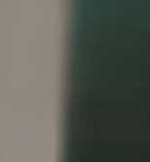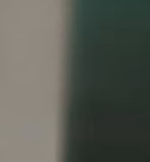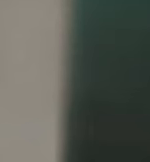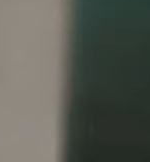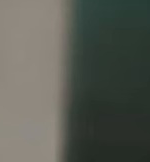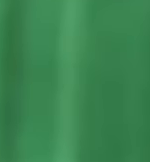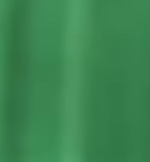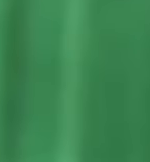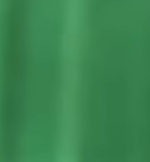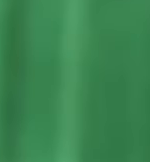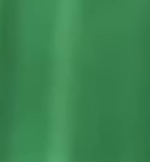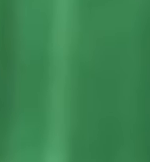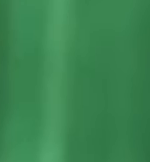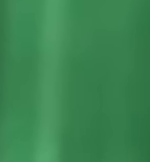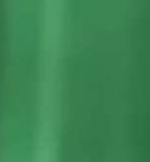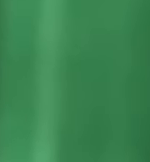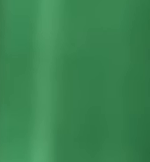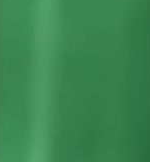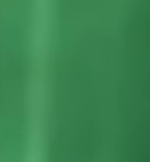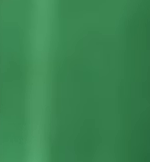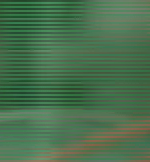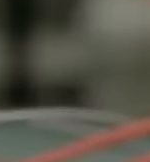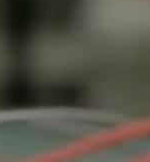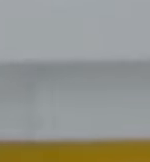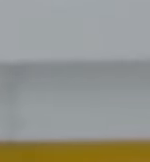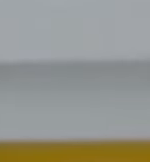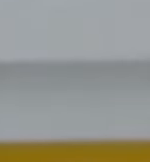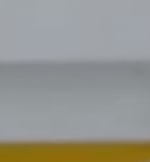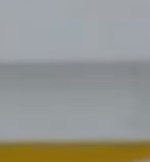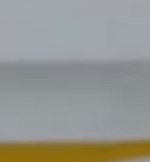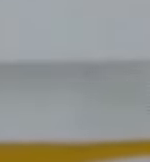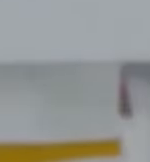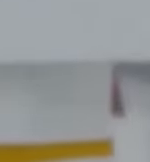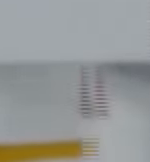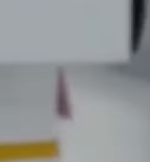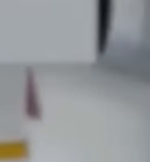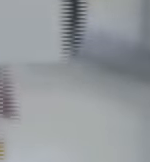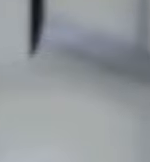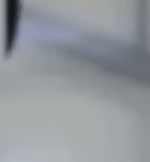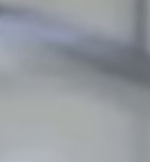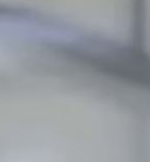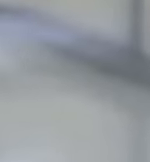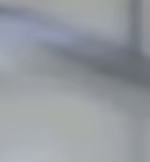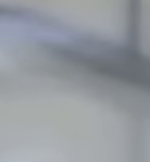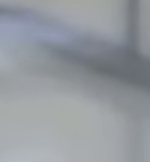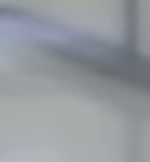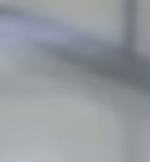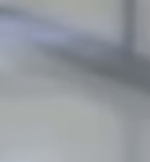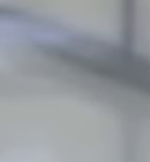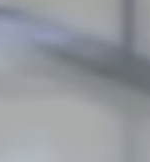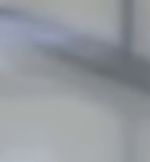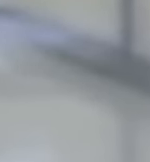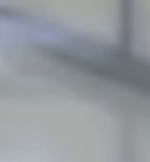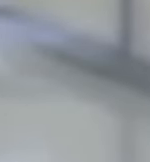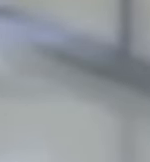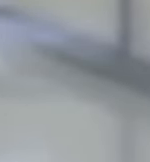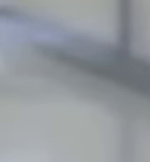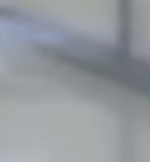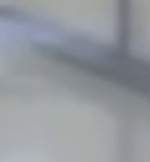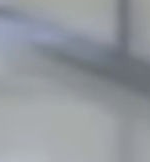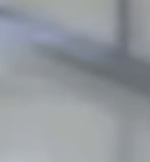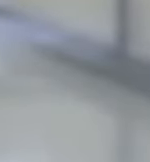el Departamento de Desarrollo e Investigación. Se estima que este sitio, creado en Shanghai, alojará cerca de